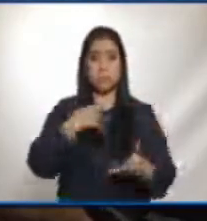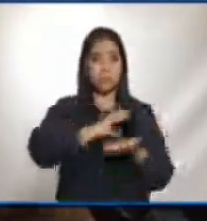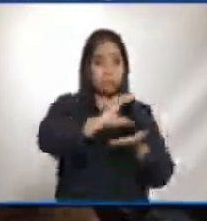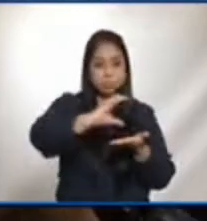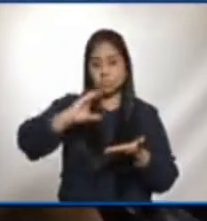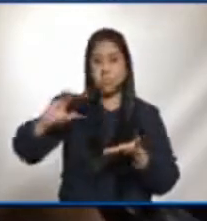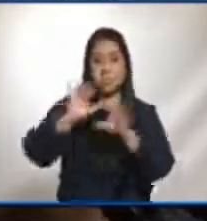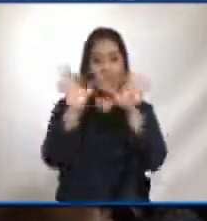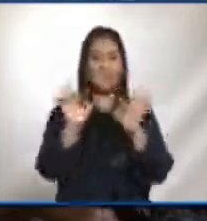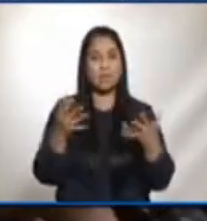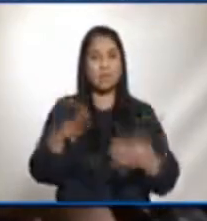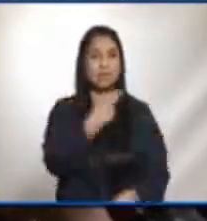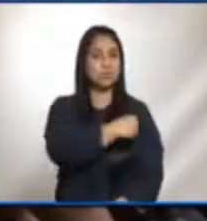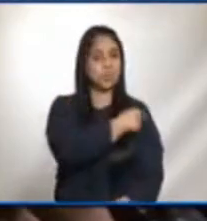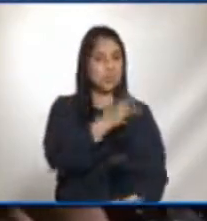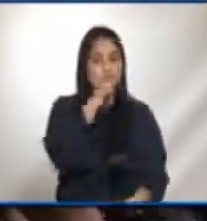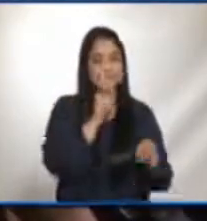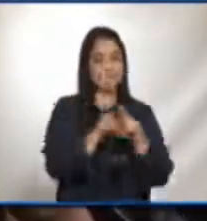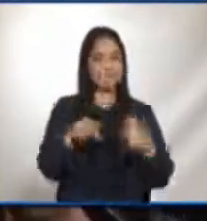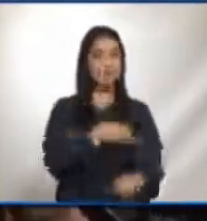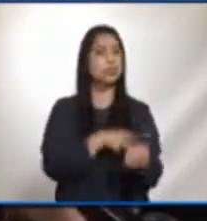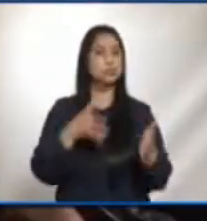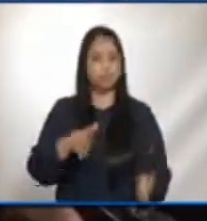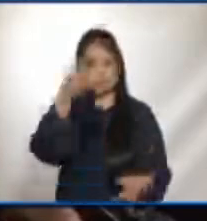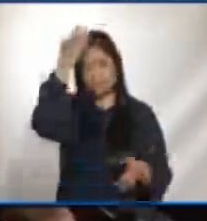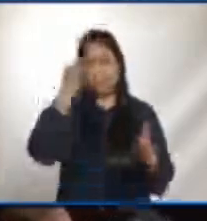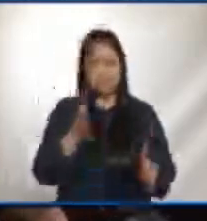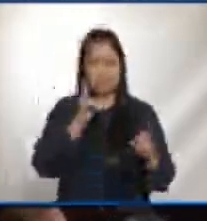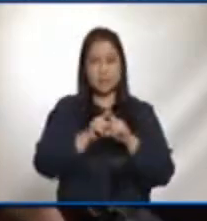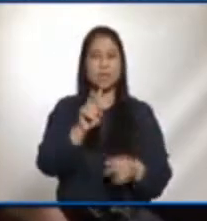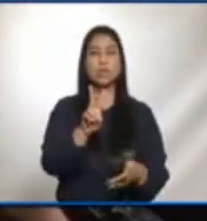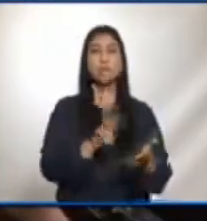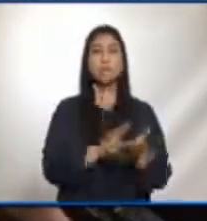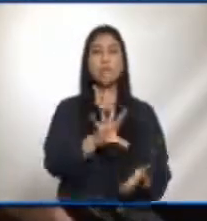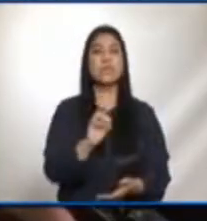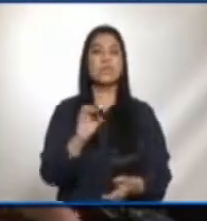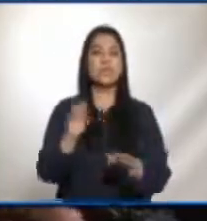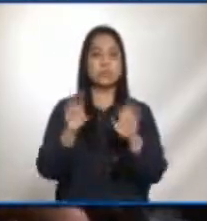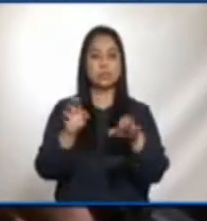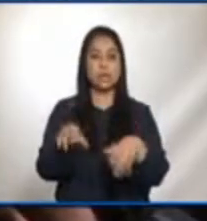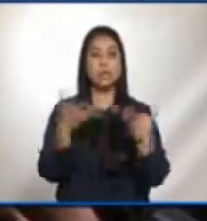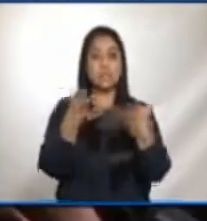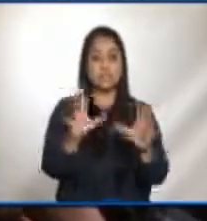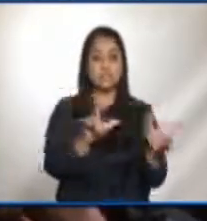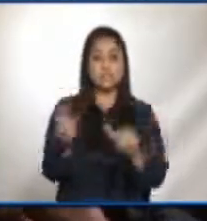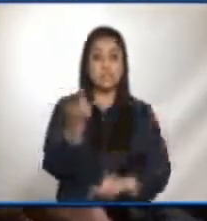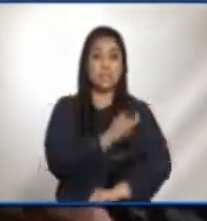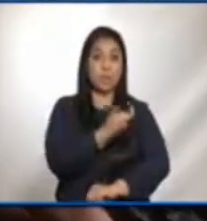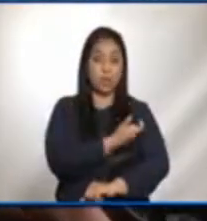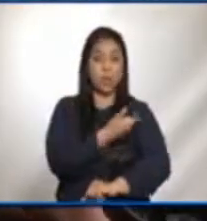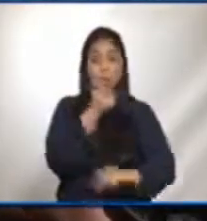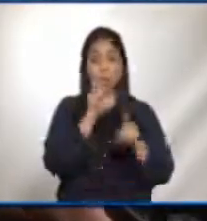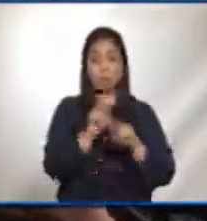distribuidas en los hospitales en primera línea. Las primeras 2.500 personas que van a ser vacunadas son